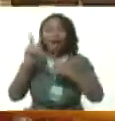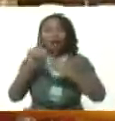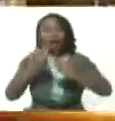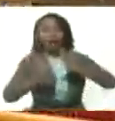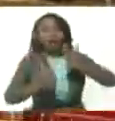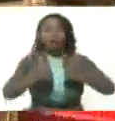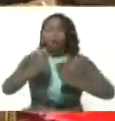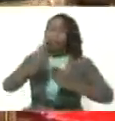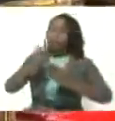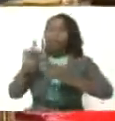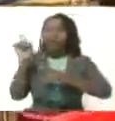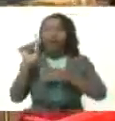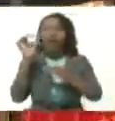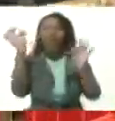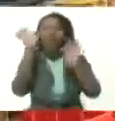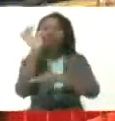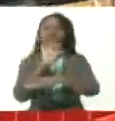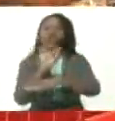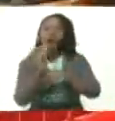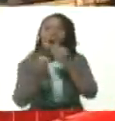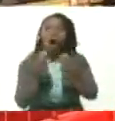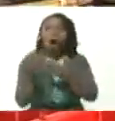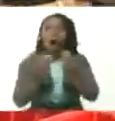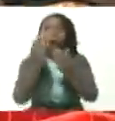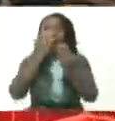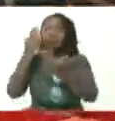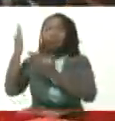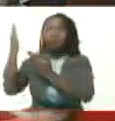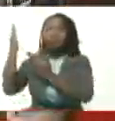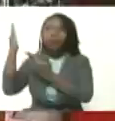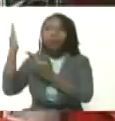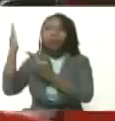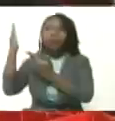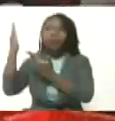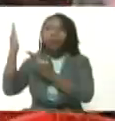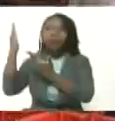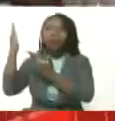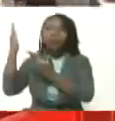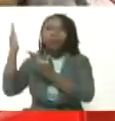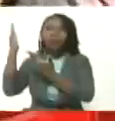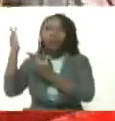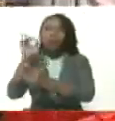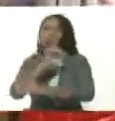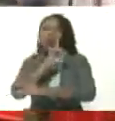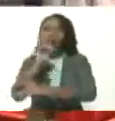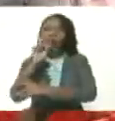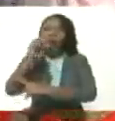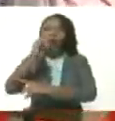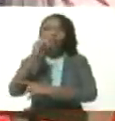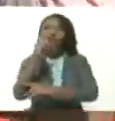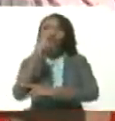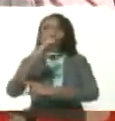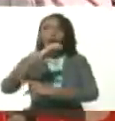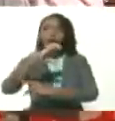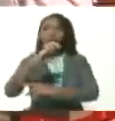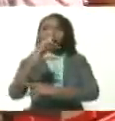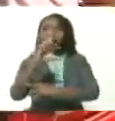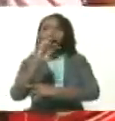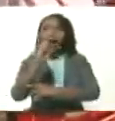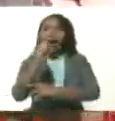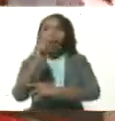Le explico cómo funciona. Mira, aquí tenemos al hombre nuclear. ¿Ah? Un poco le